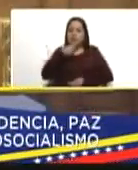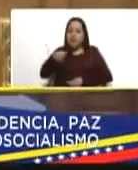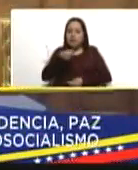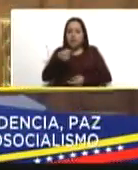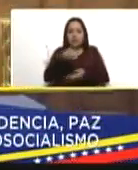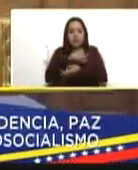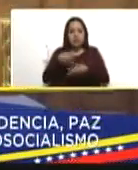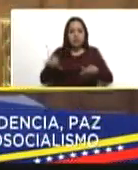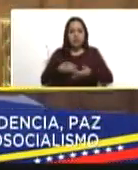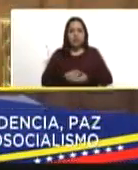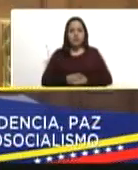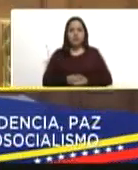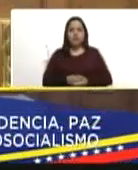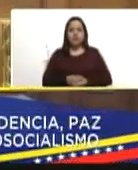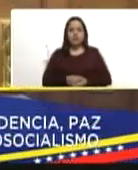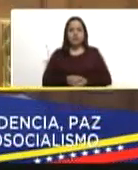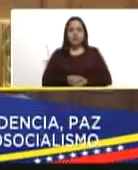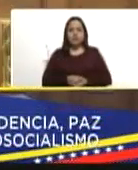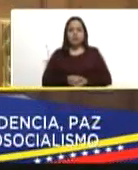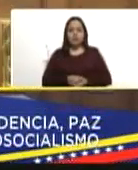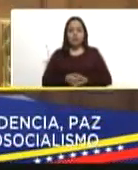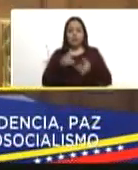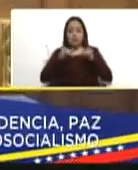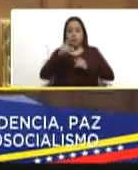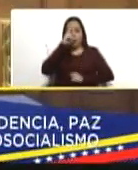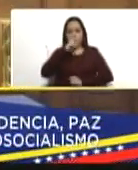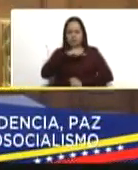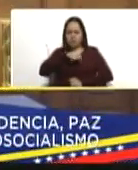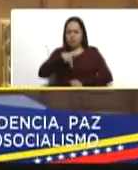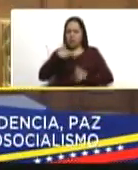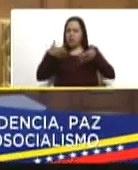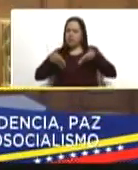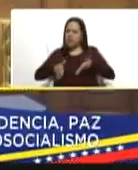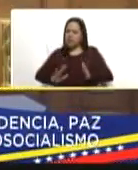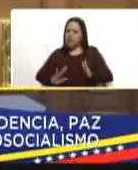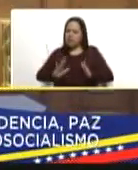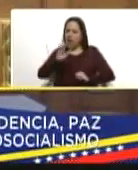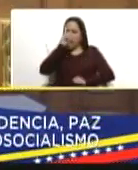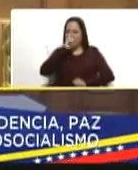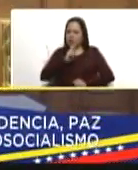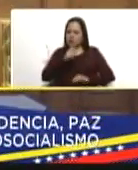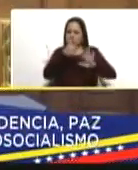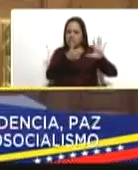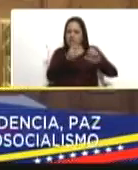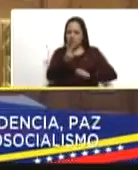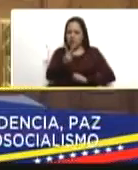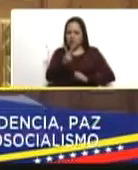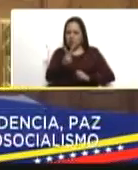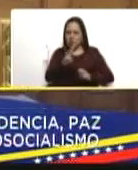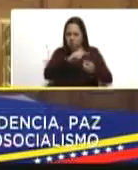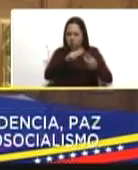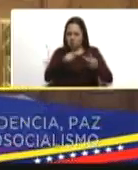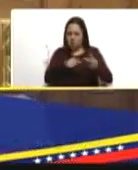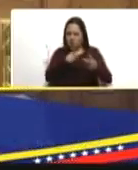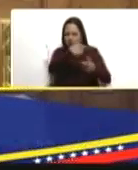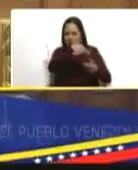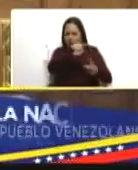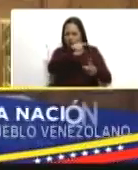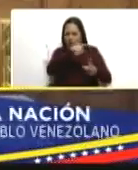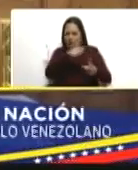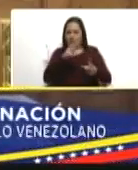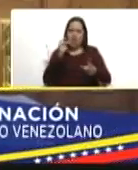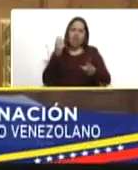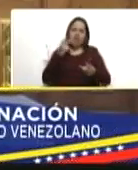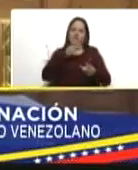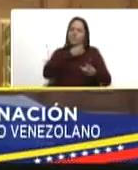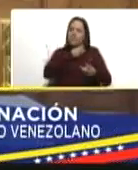bueno por los mismos años nosotros Nacimos en el año 62 los tres el